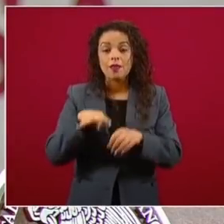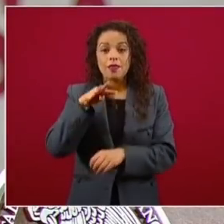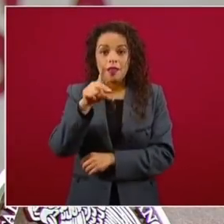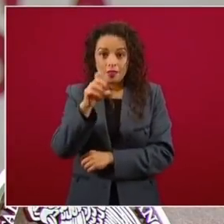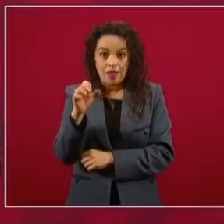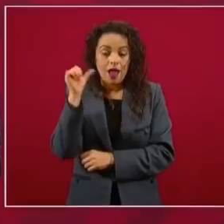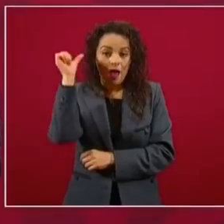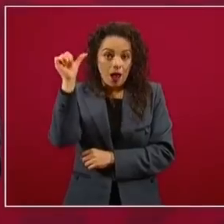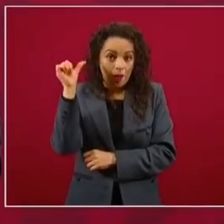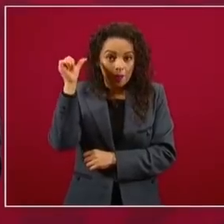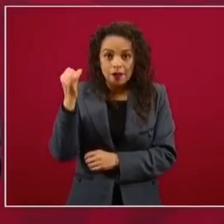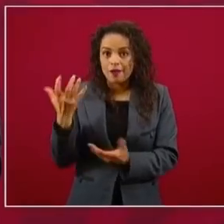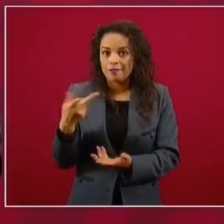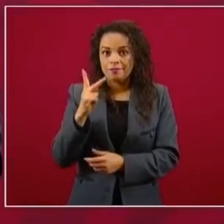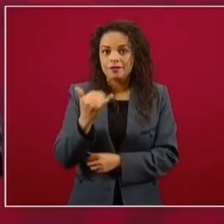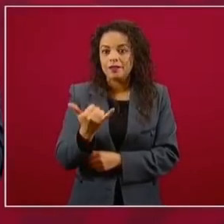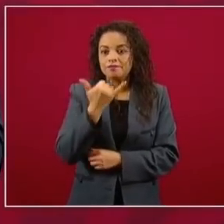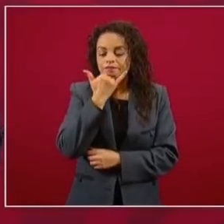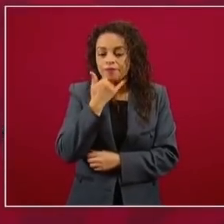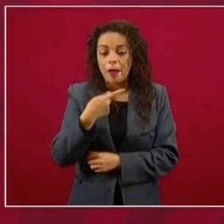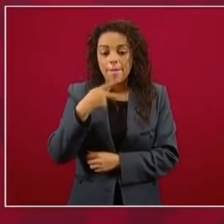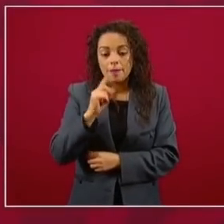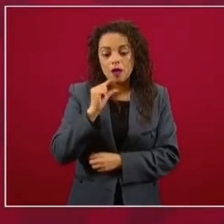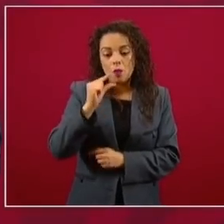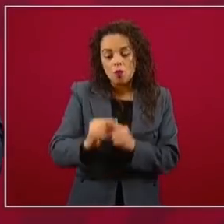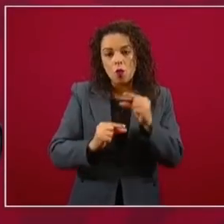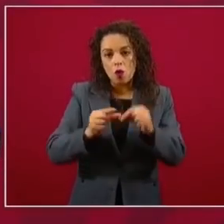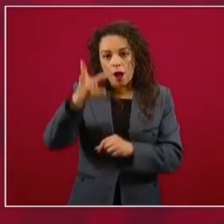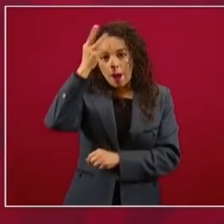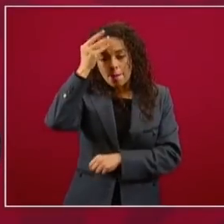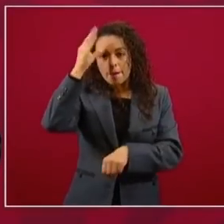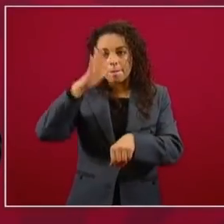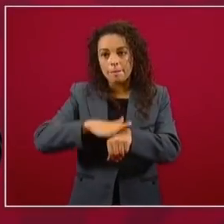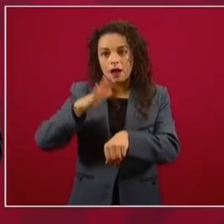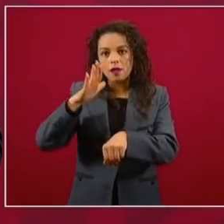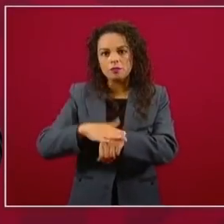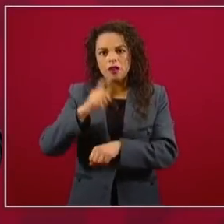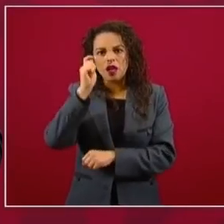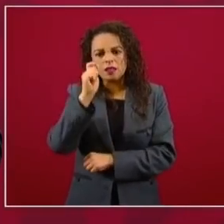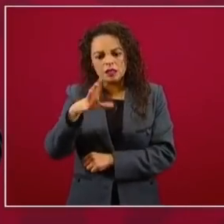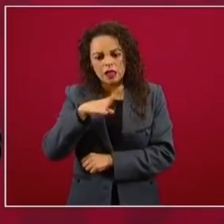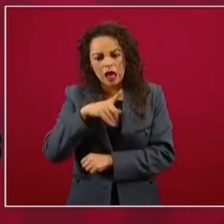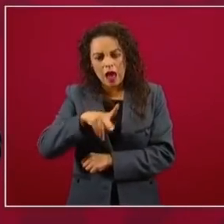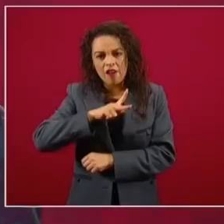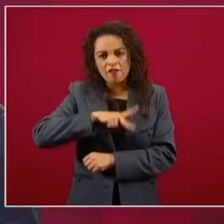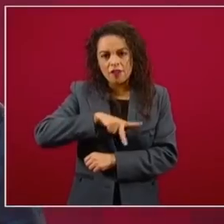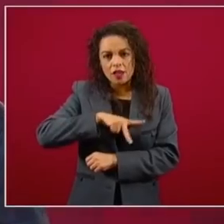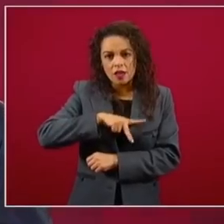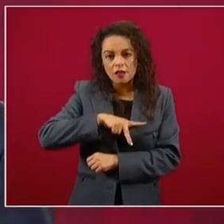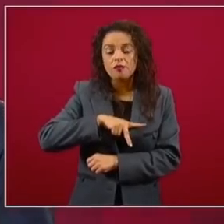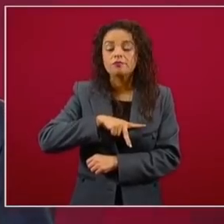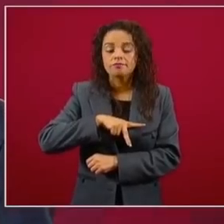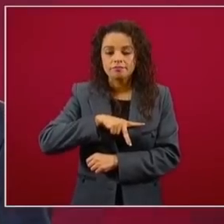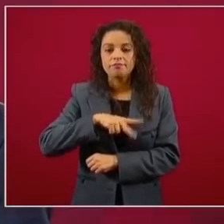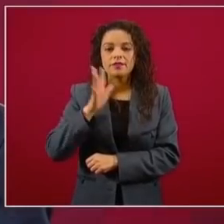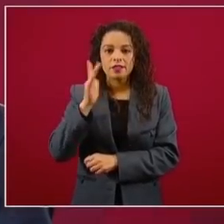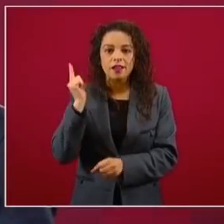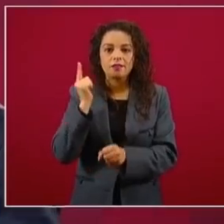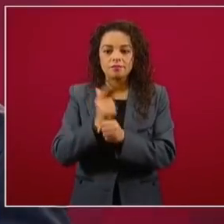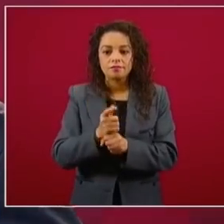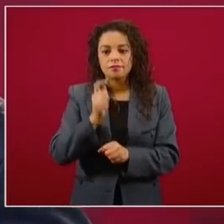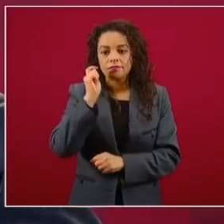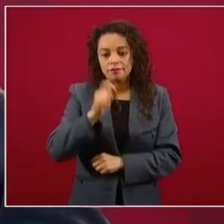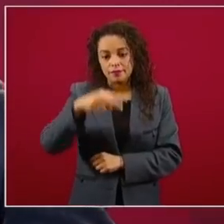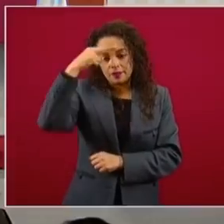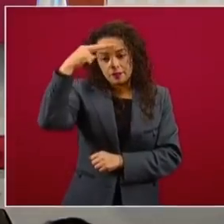hemos aprendido más del virus, es que se ha venido modificando la política y la respuesta de política económica en México y en